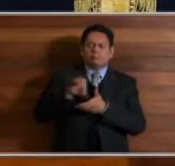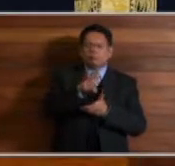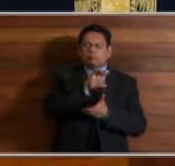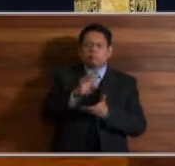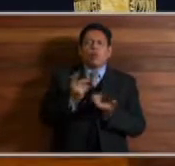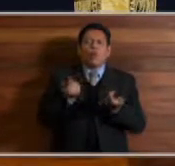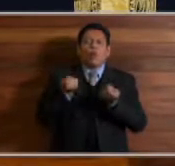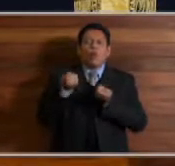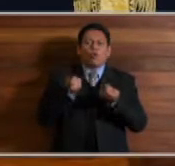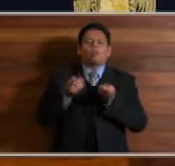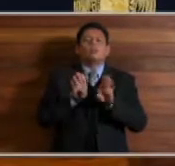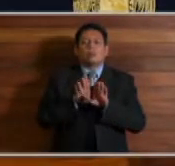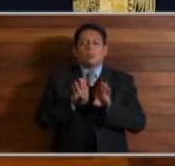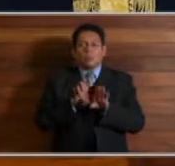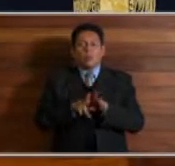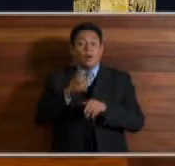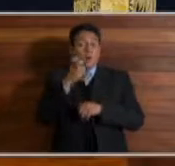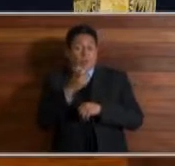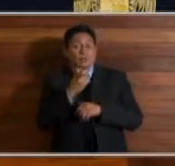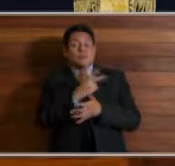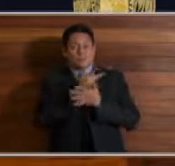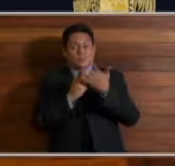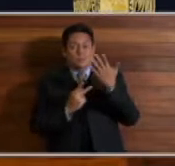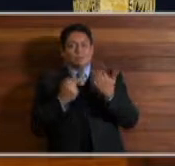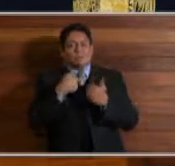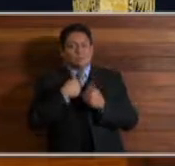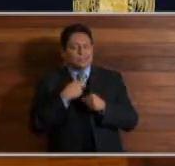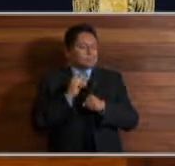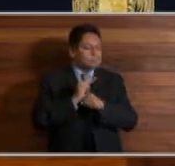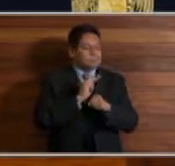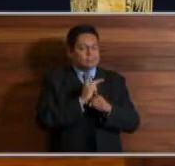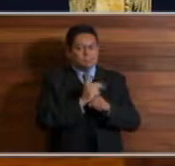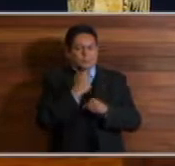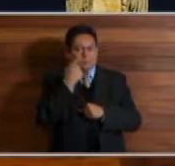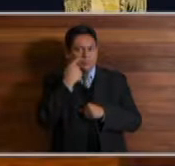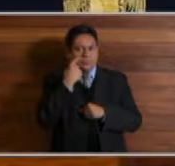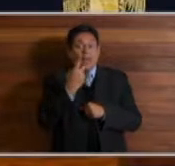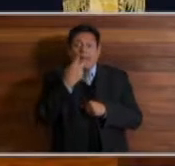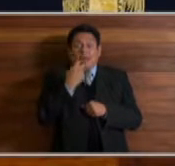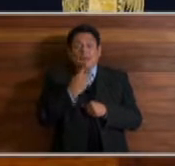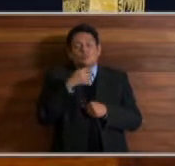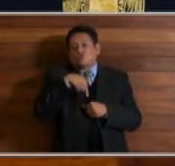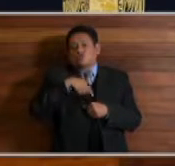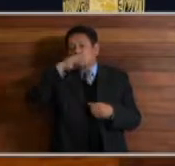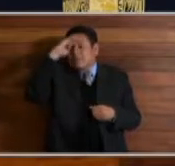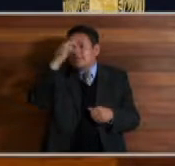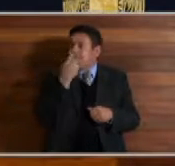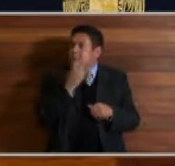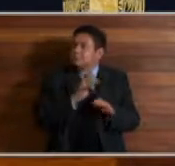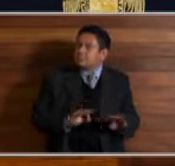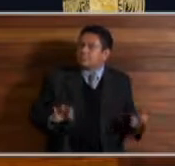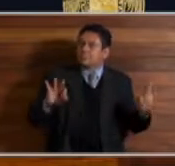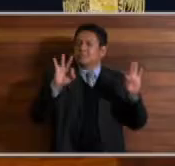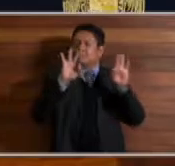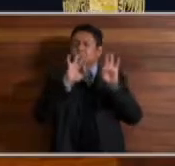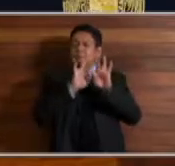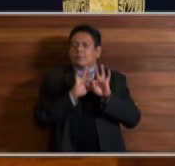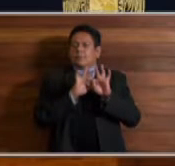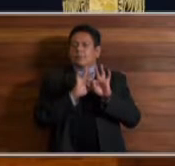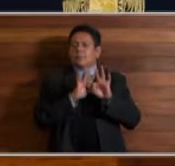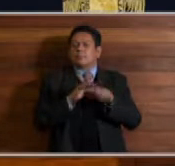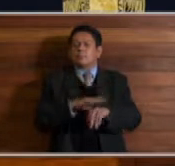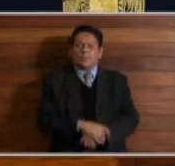controlar esta distribución. Y este es algo que a mí personalmente me parece importante de